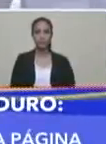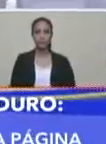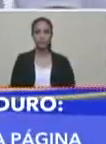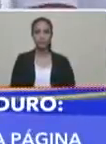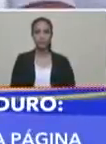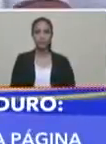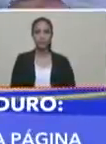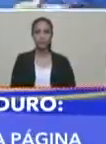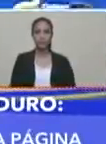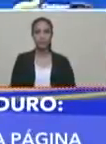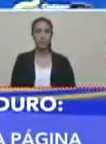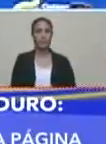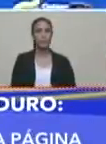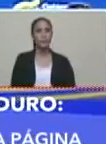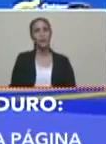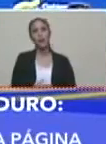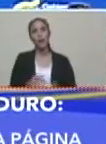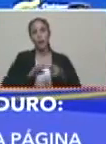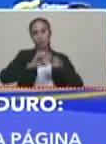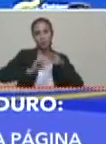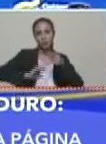Sobre intervenciones quirúrgicas,